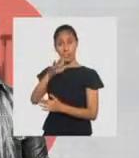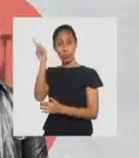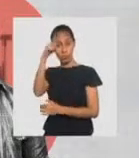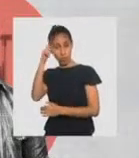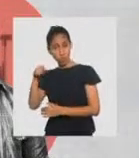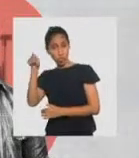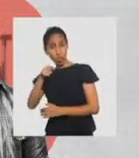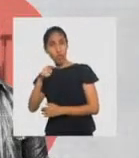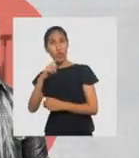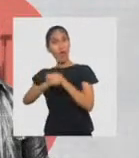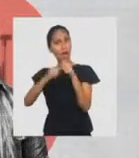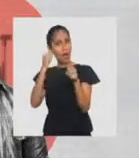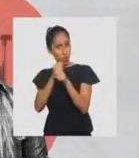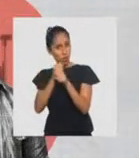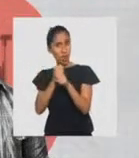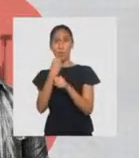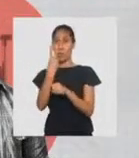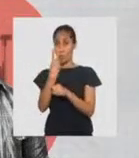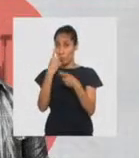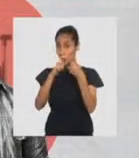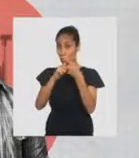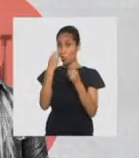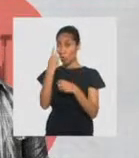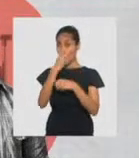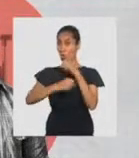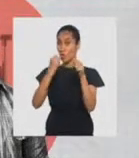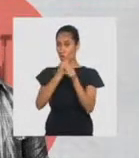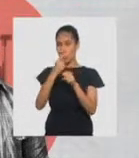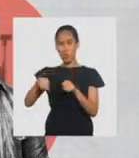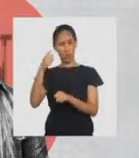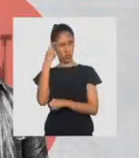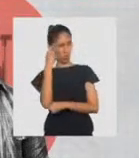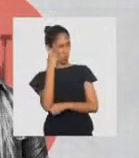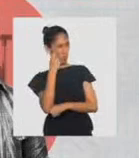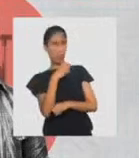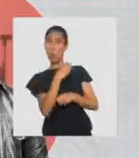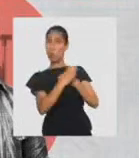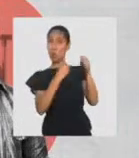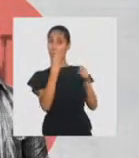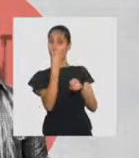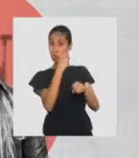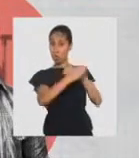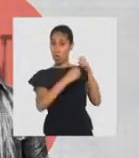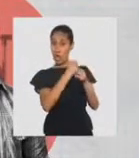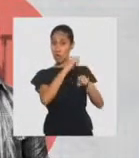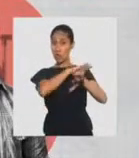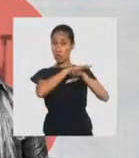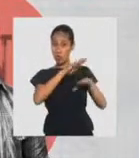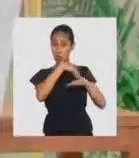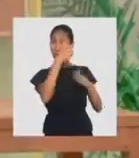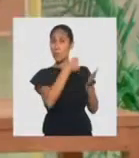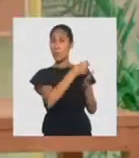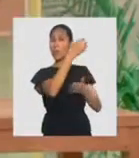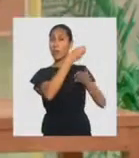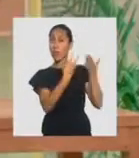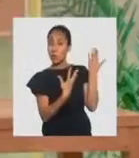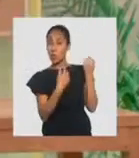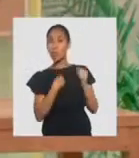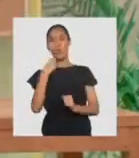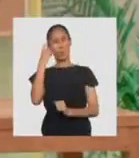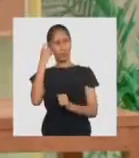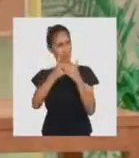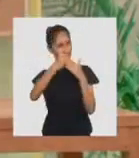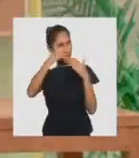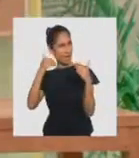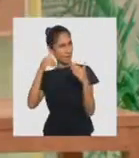2 años. Y ellos necesitan saber cuál es el monto que van a pagar al término de los 2 años. Yo creo que antes de comenzar a resolver